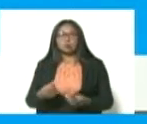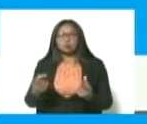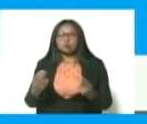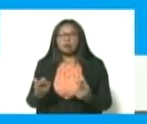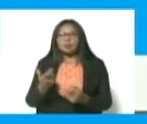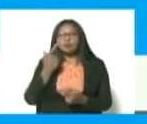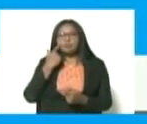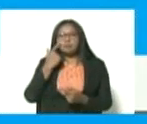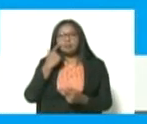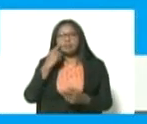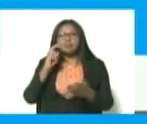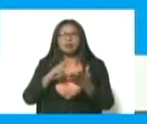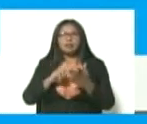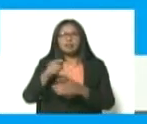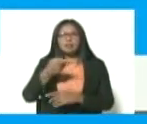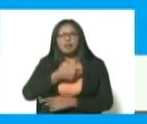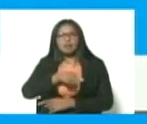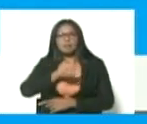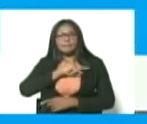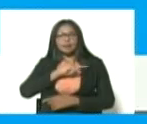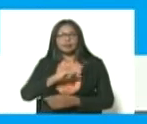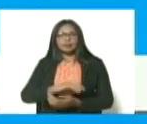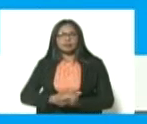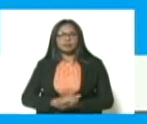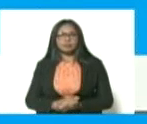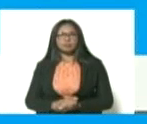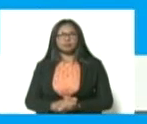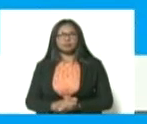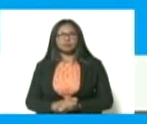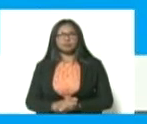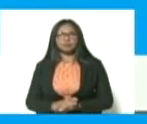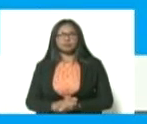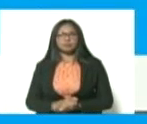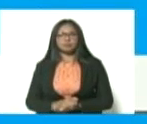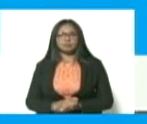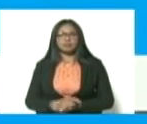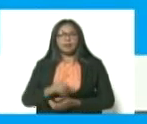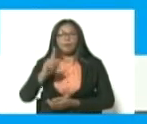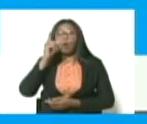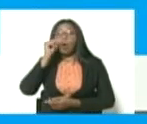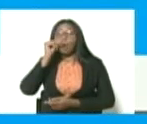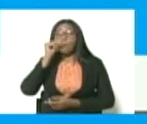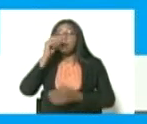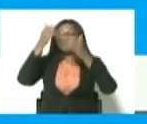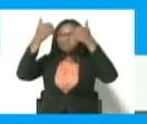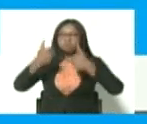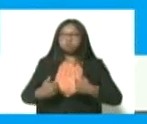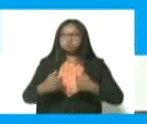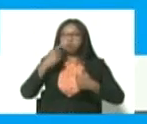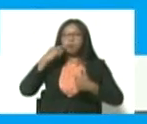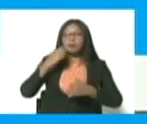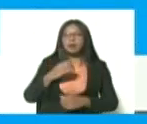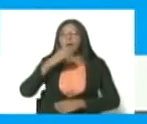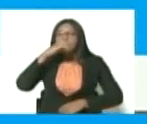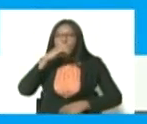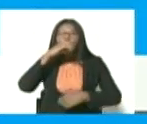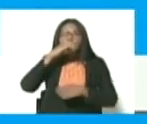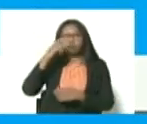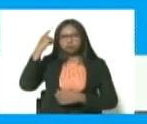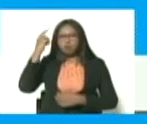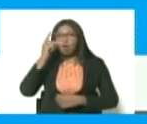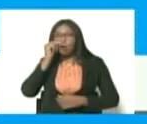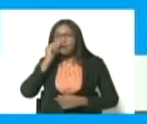realidad de España. El encarcelamiento de este muchacho, de este joven, Pablo Hasél, bueno,